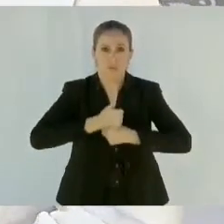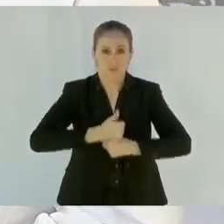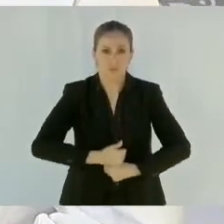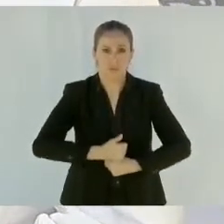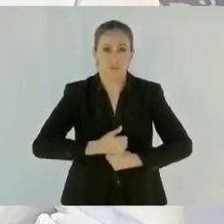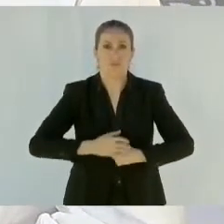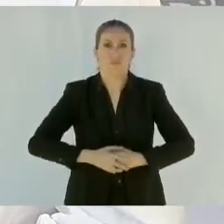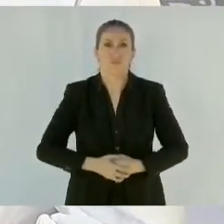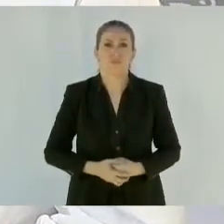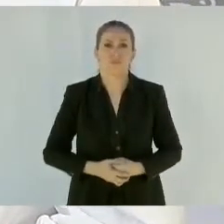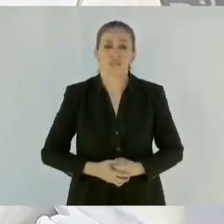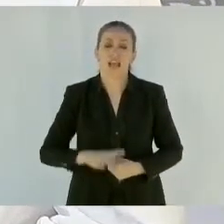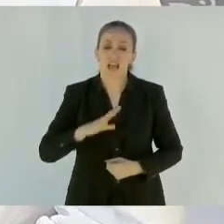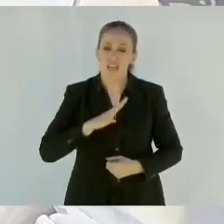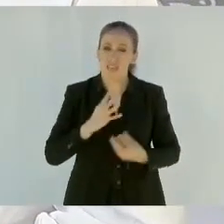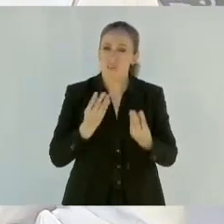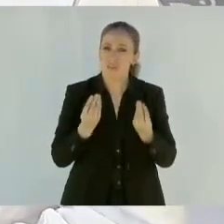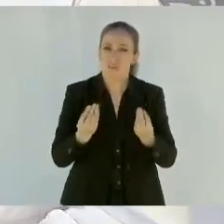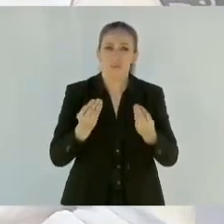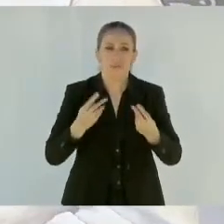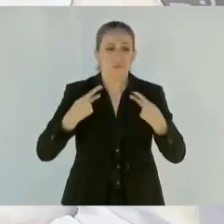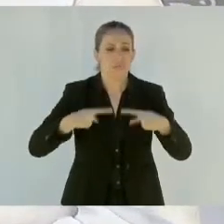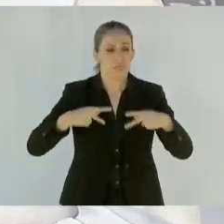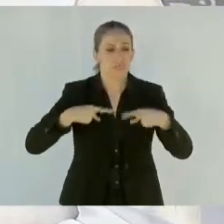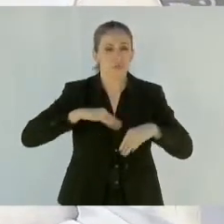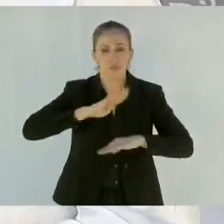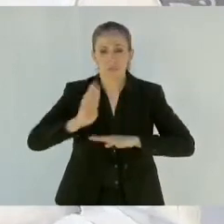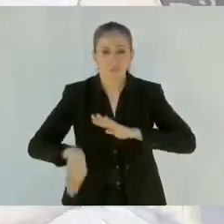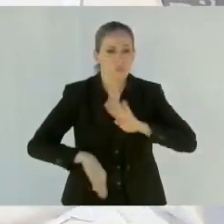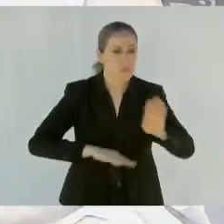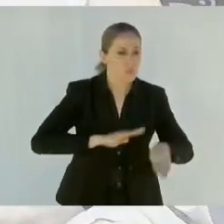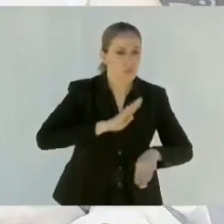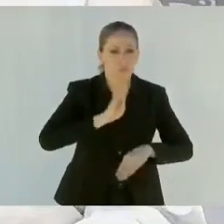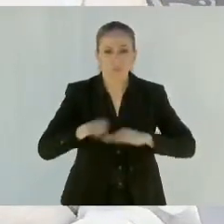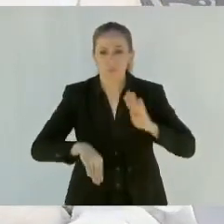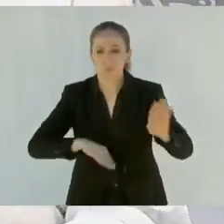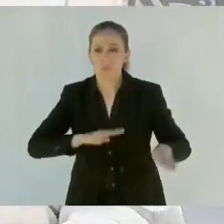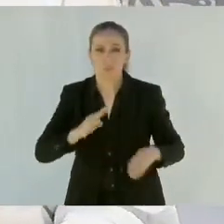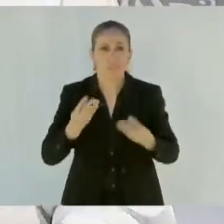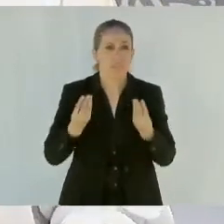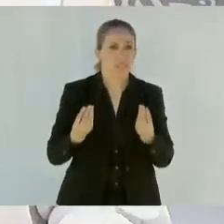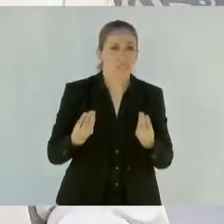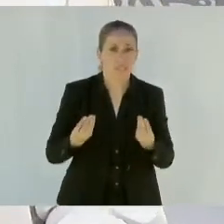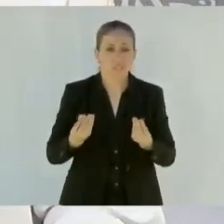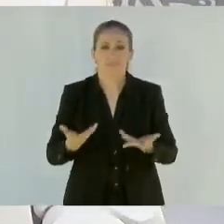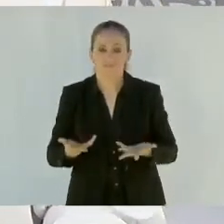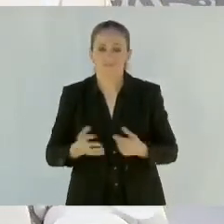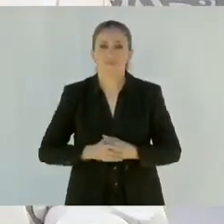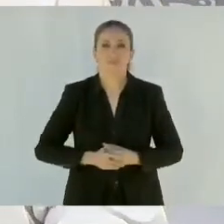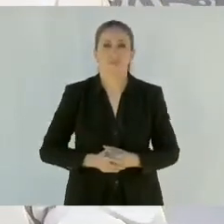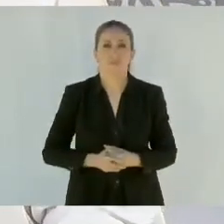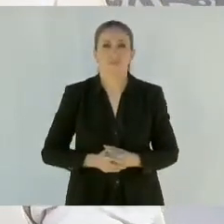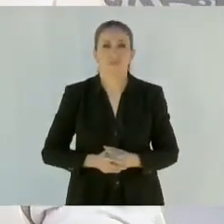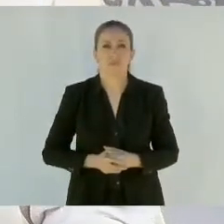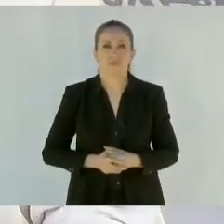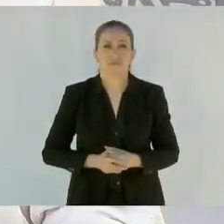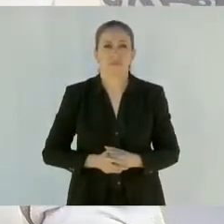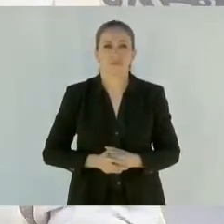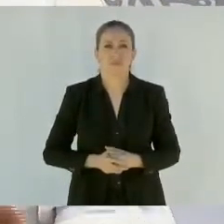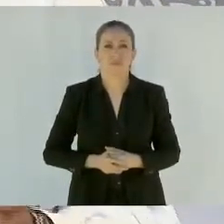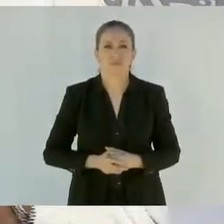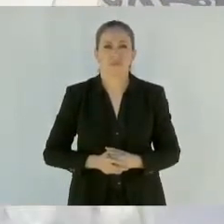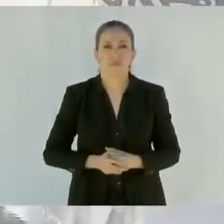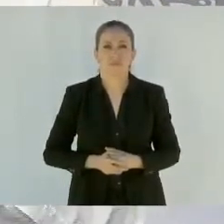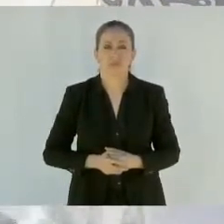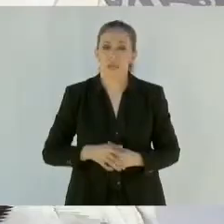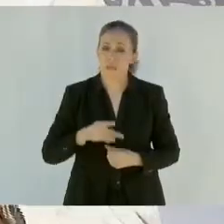muchos fallecimientos, muchas víctimas, pero tenemos que